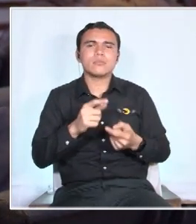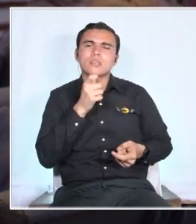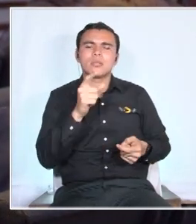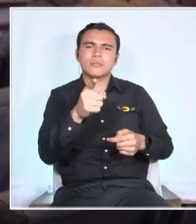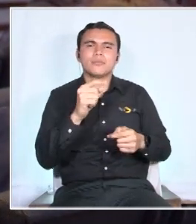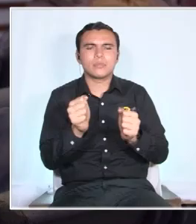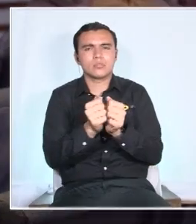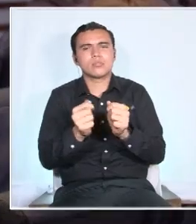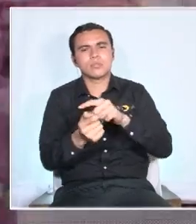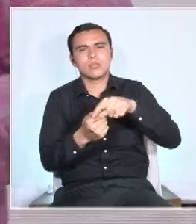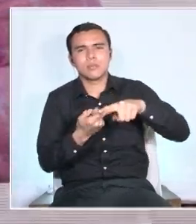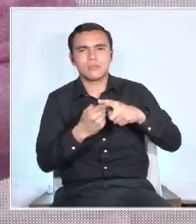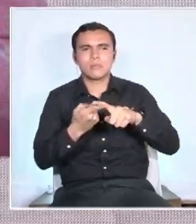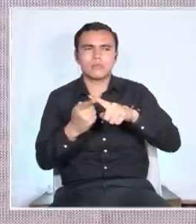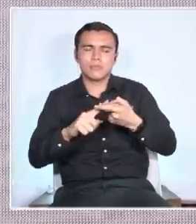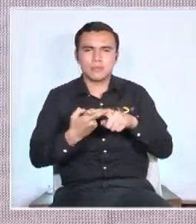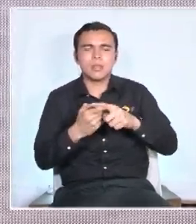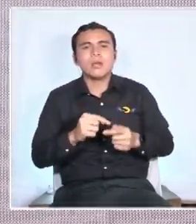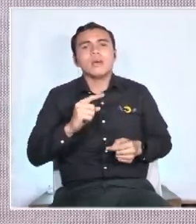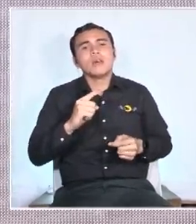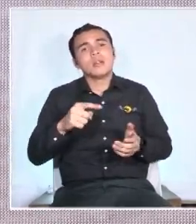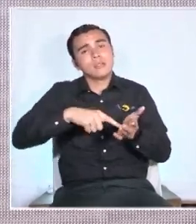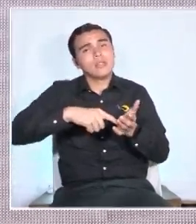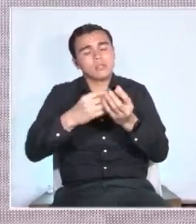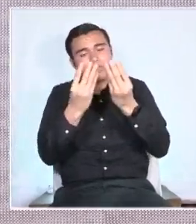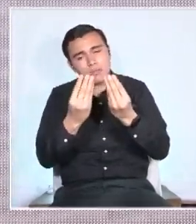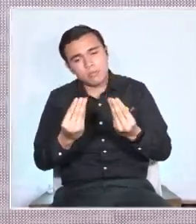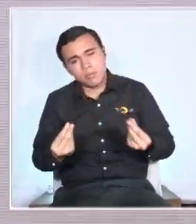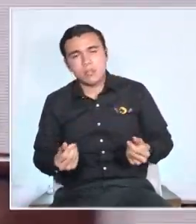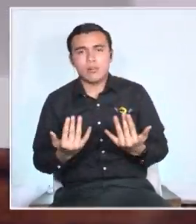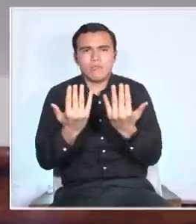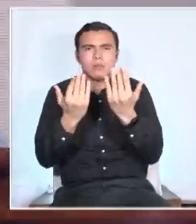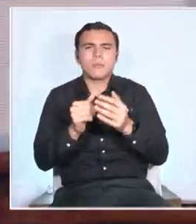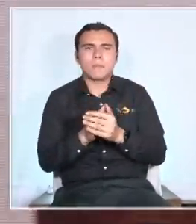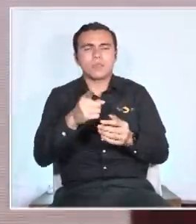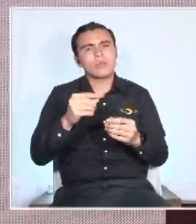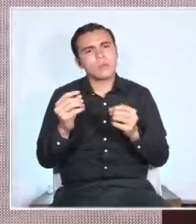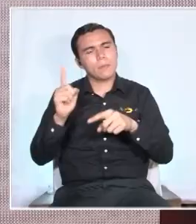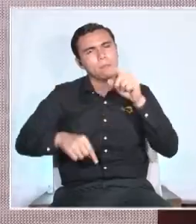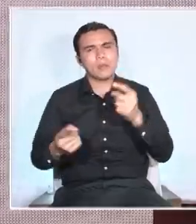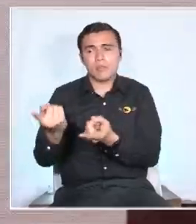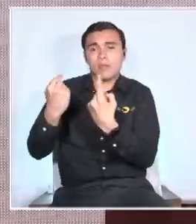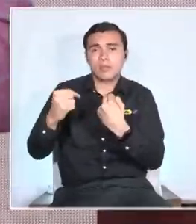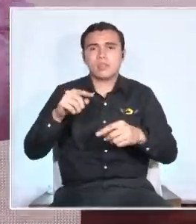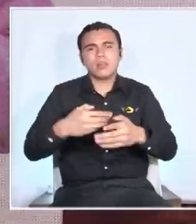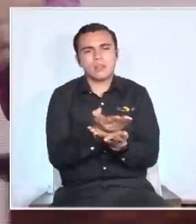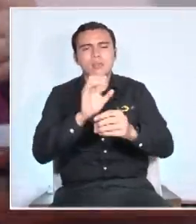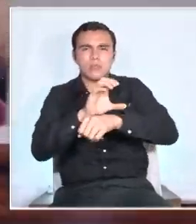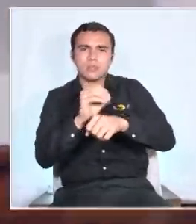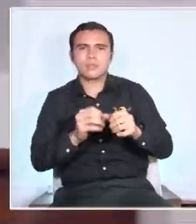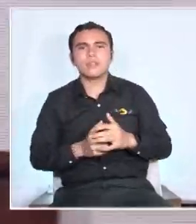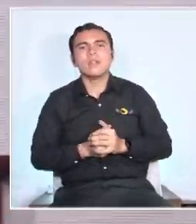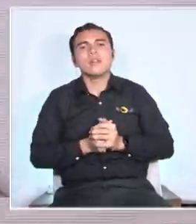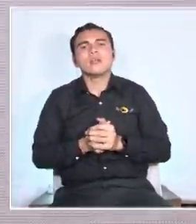Para yo conocer lo que hay en tu corazón. Y eso apaga el fuego. Tú no puedes venir aquí a la casa de Dios y llenarte del